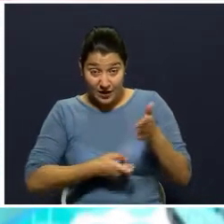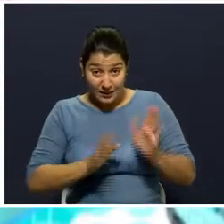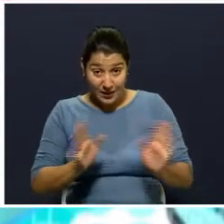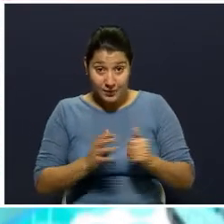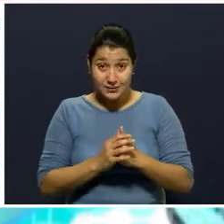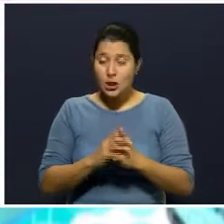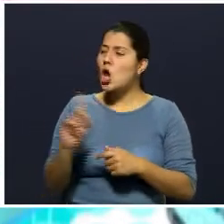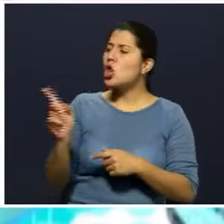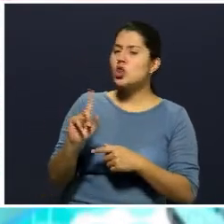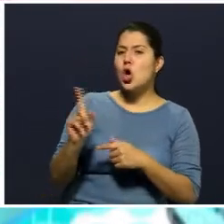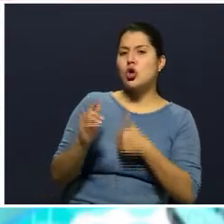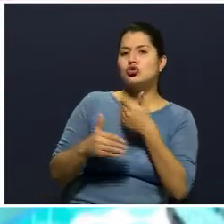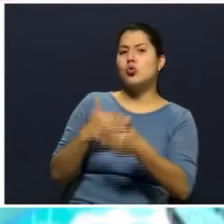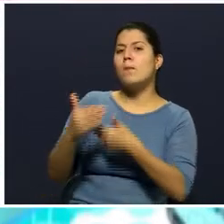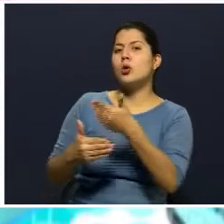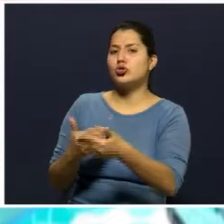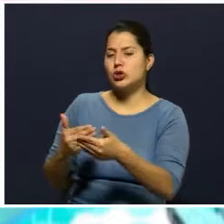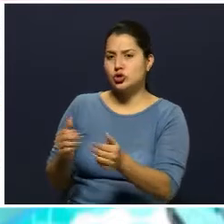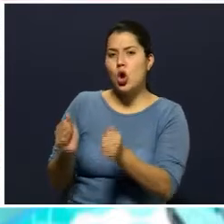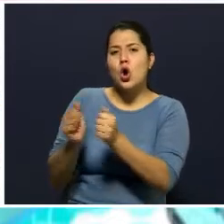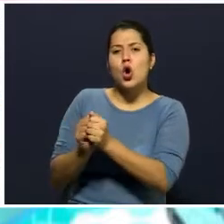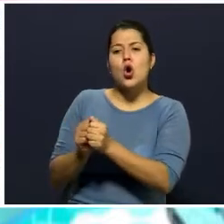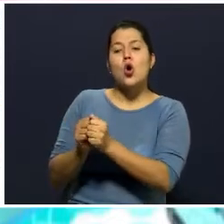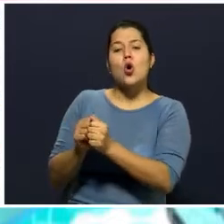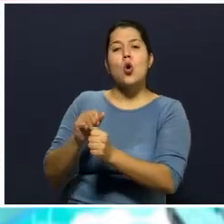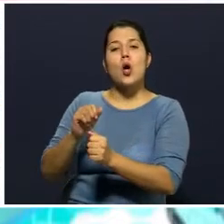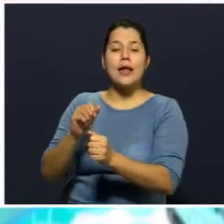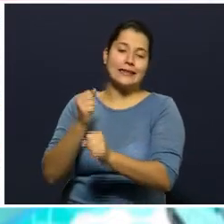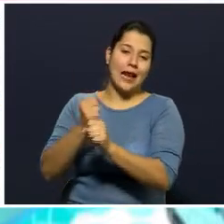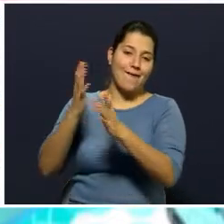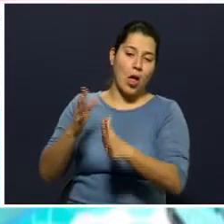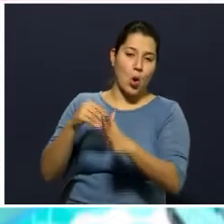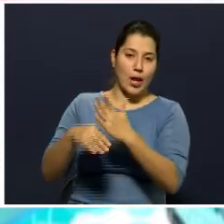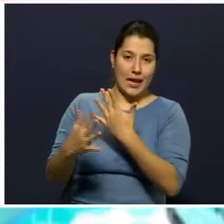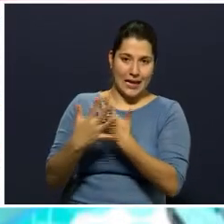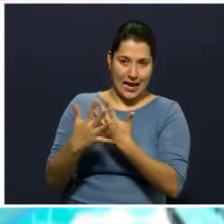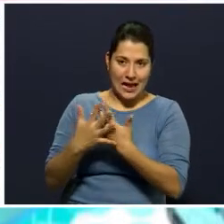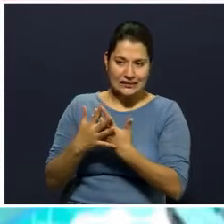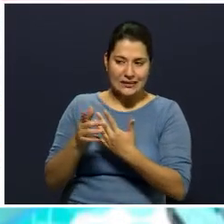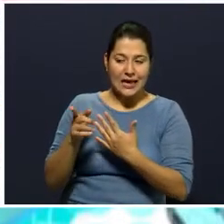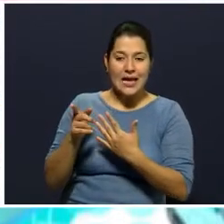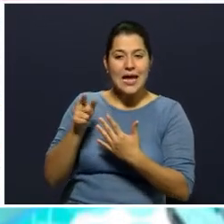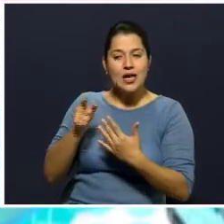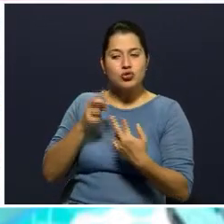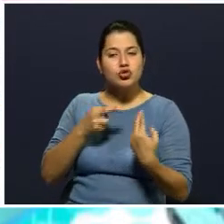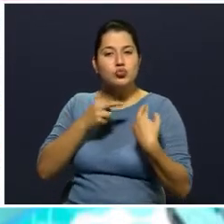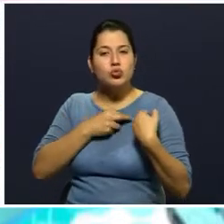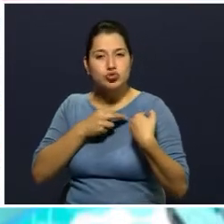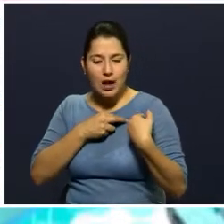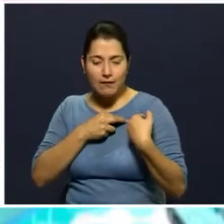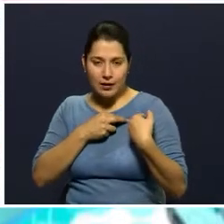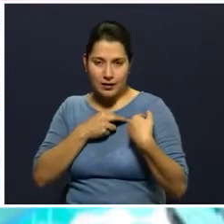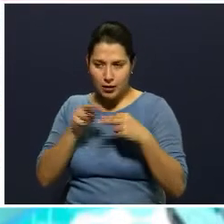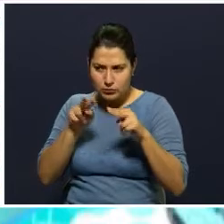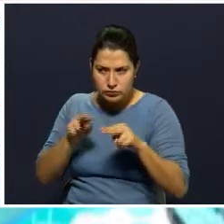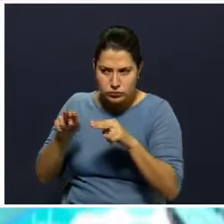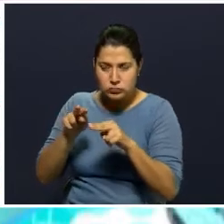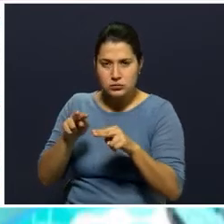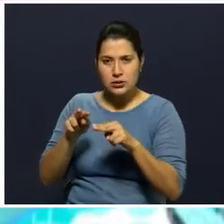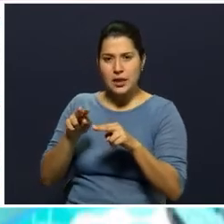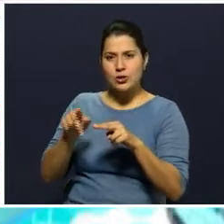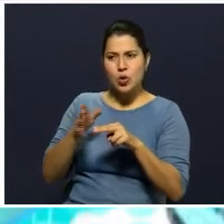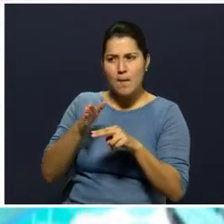No, es un seguimiento que se hace con el personal penitenciario que trabaja en el sistema semi-institucional. O sea, ese seguimiento es de visitas,